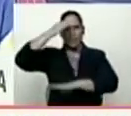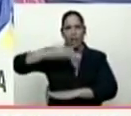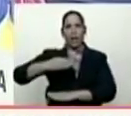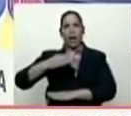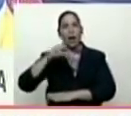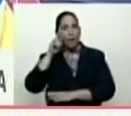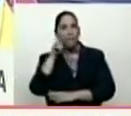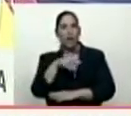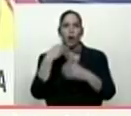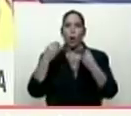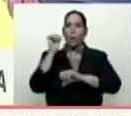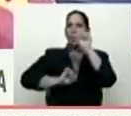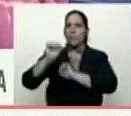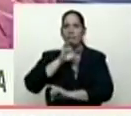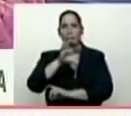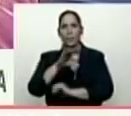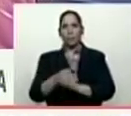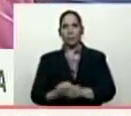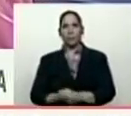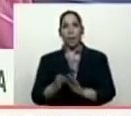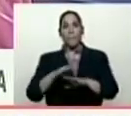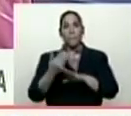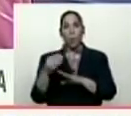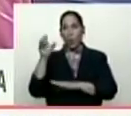patria, porque Santander era cobardón.